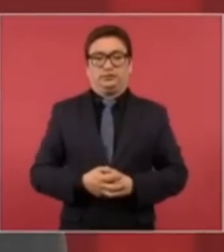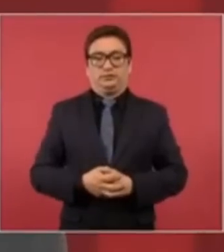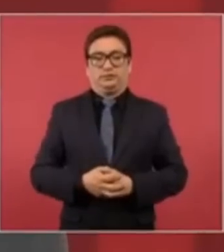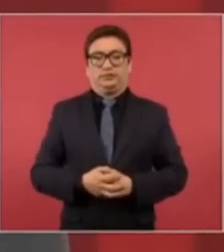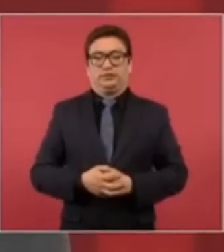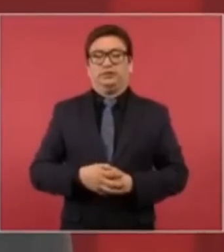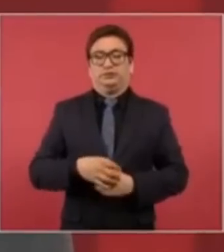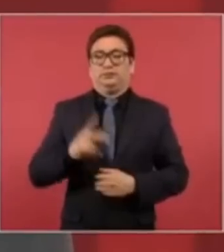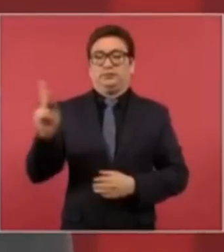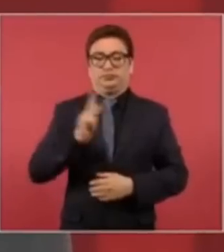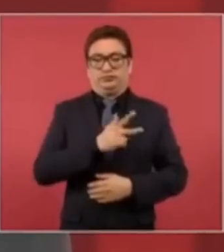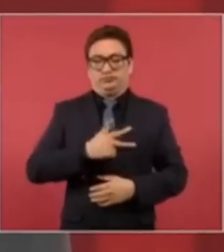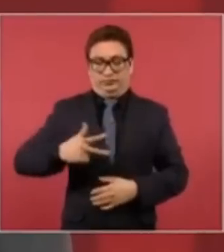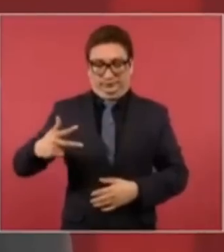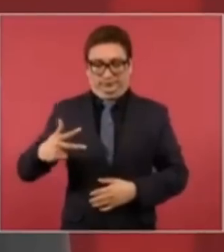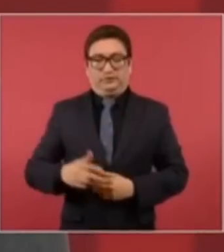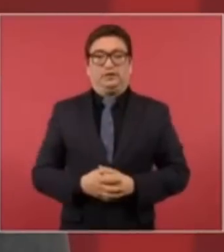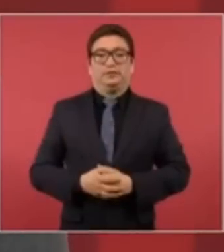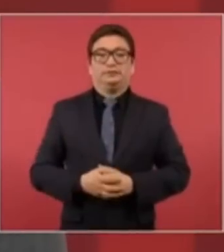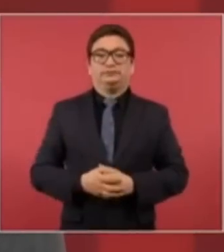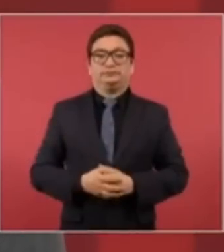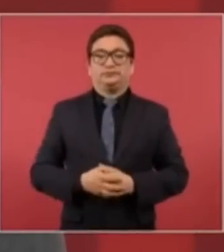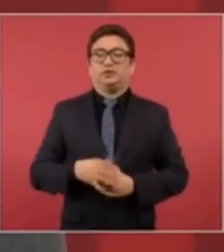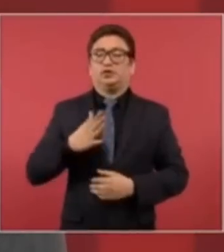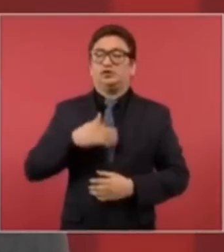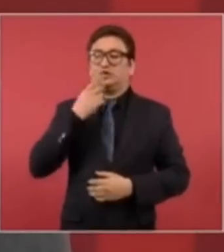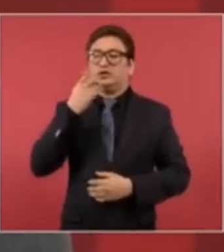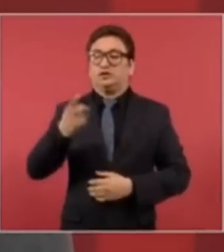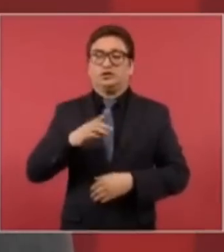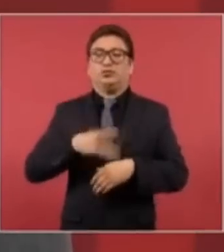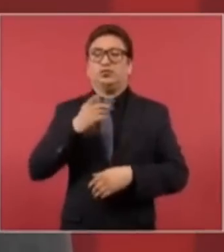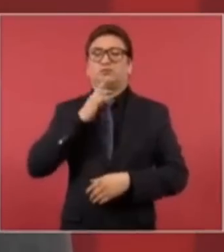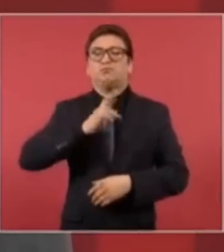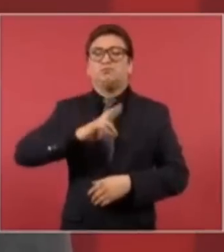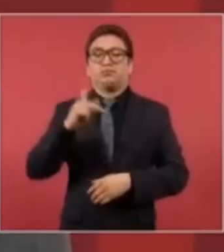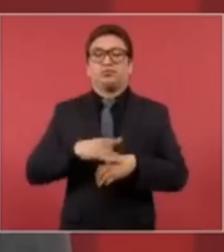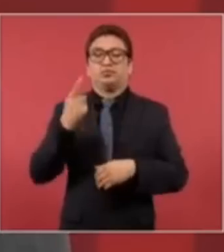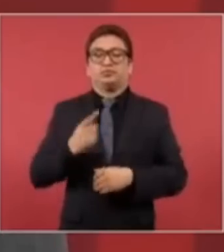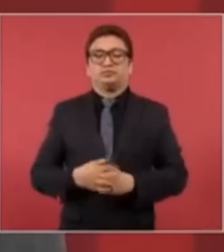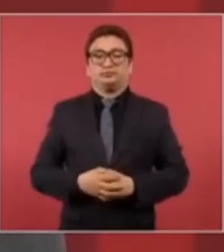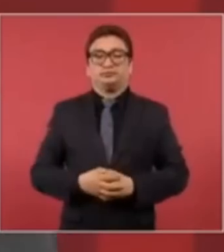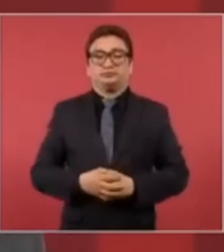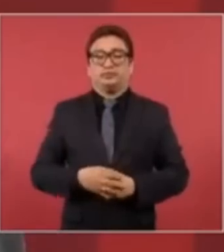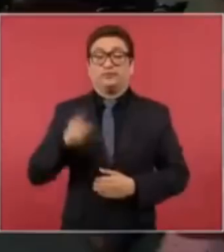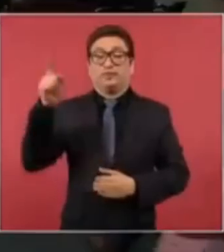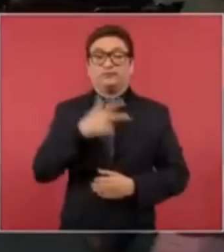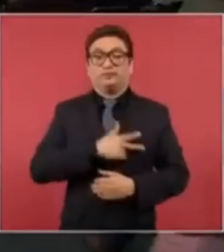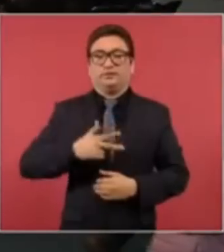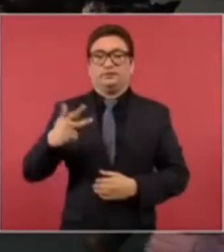lo de Dinamarca. ¿Y sabe por qué le decía que va a ser mejor? ¿Por qué? Porque